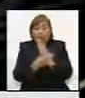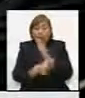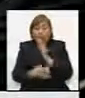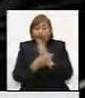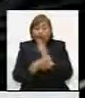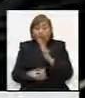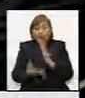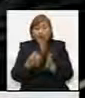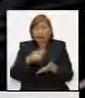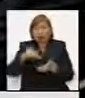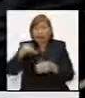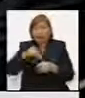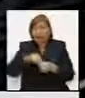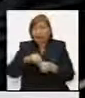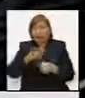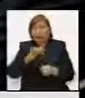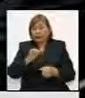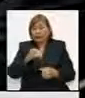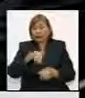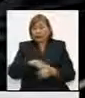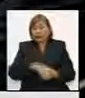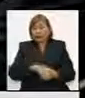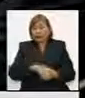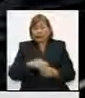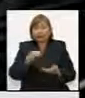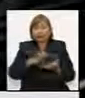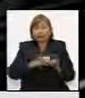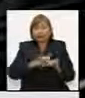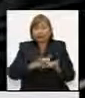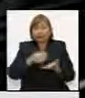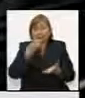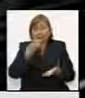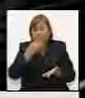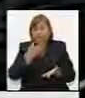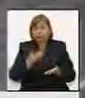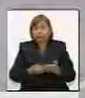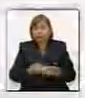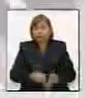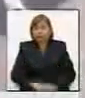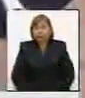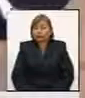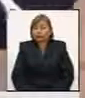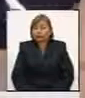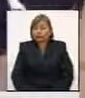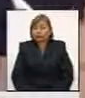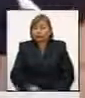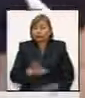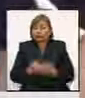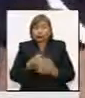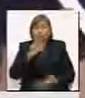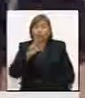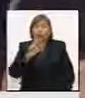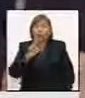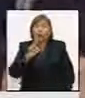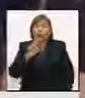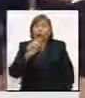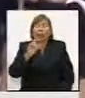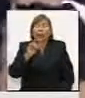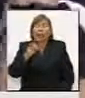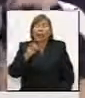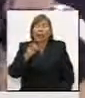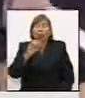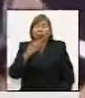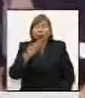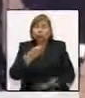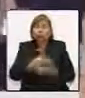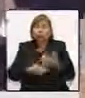grasas, principalmente, y en la medicina, como lo nombré. Respecto al uranio, Ingemet aseveró que su